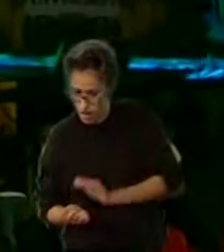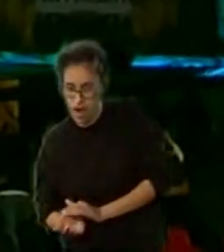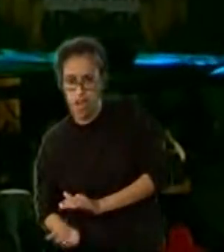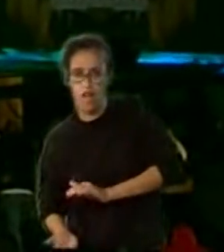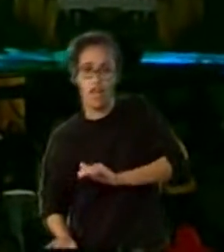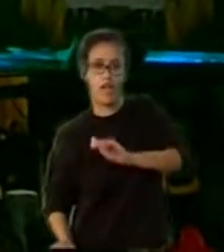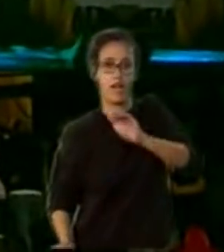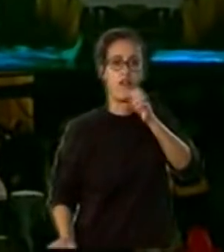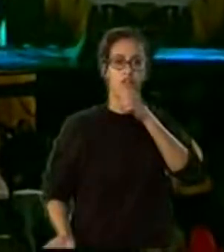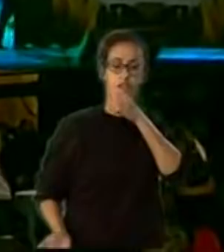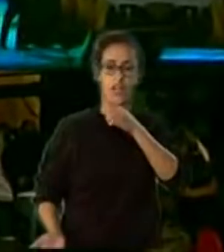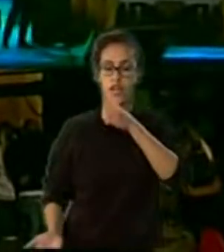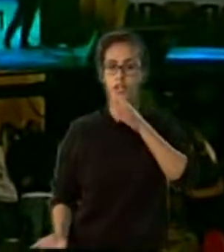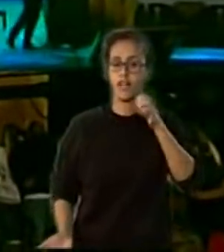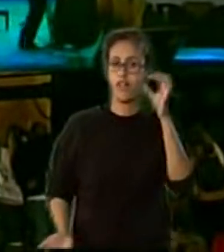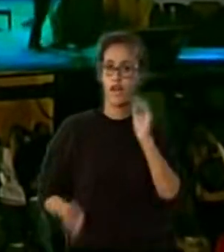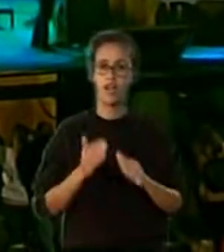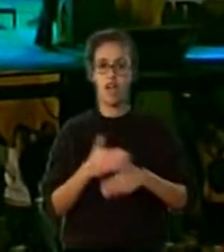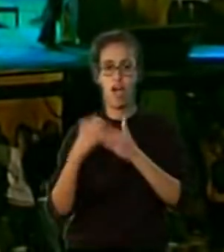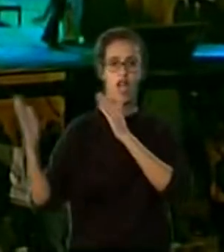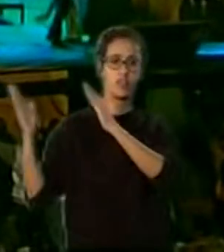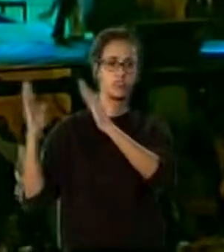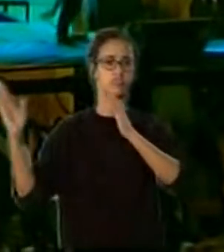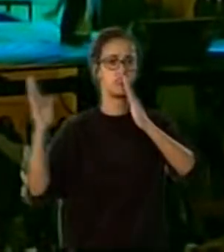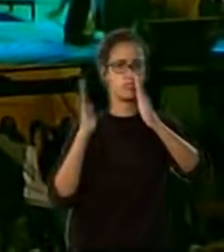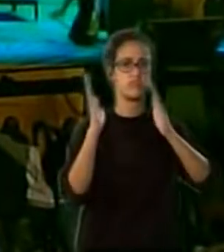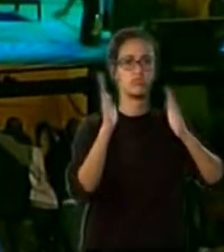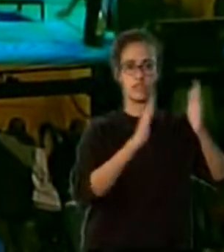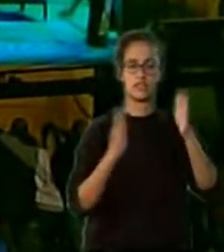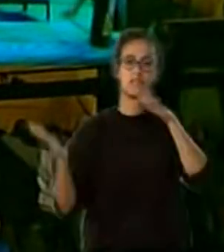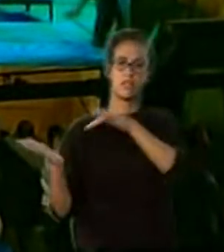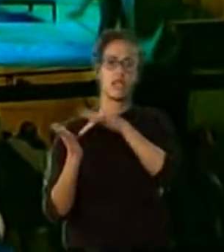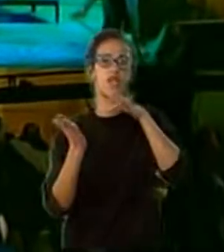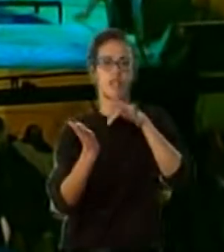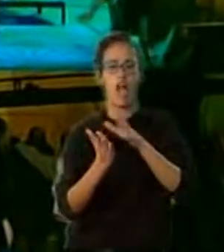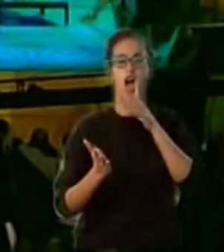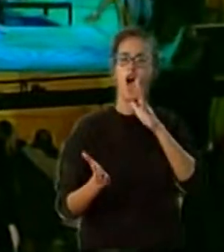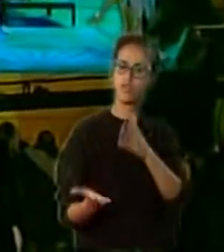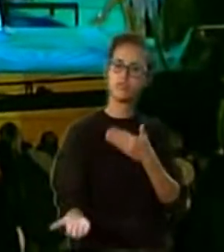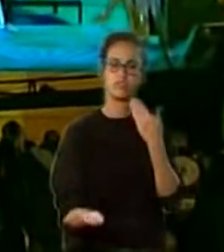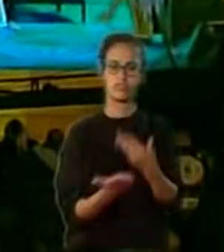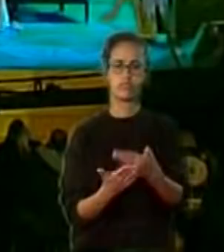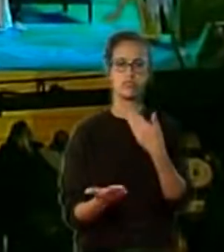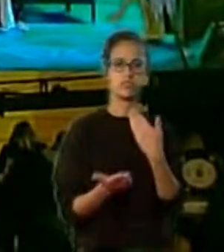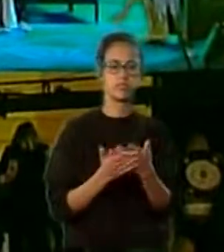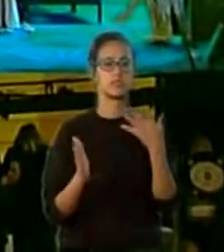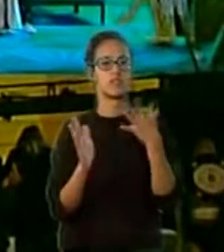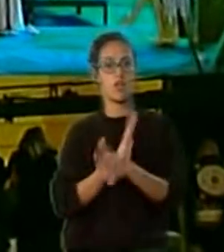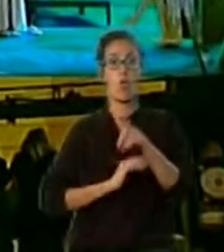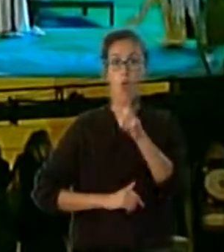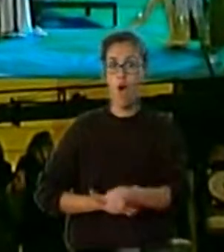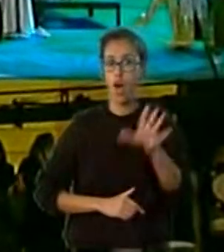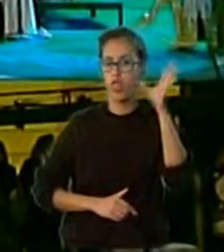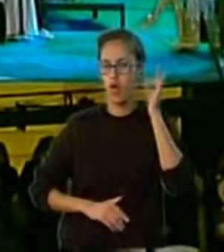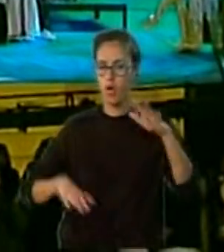llegar a la vejez. Son varias etapas por las que paso y aquí demostraré. Ser mujer es una pasada